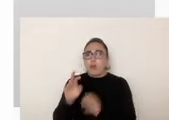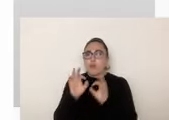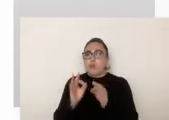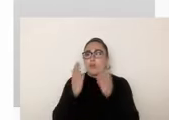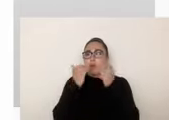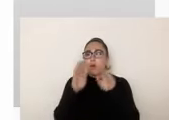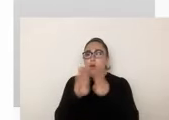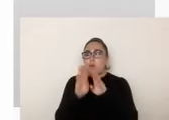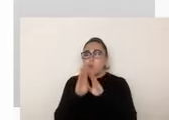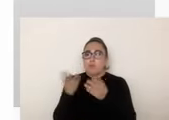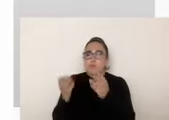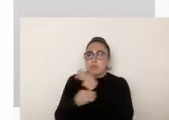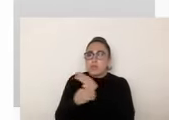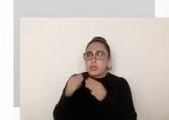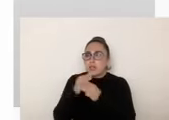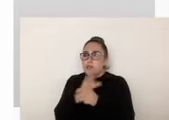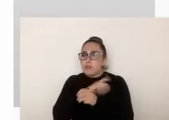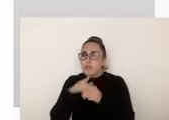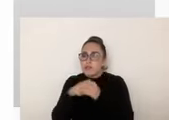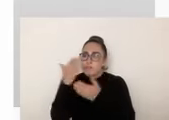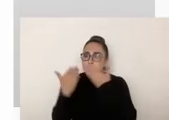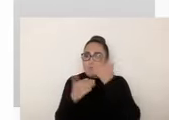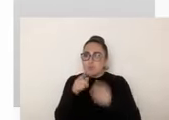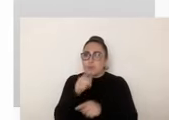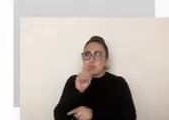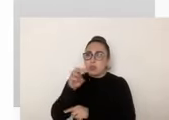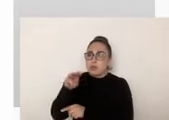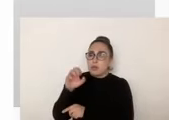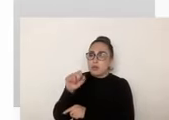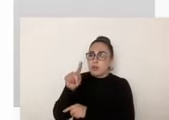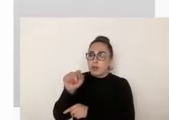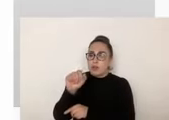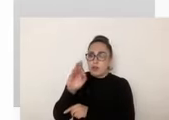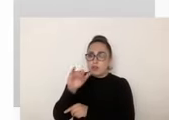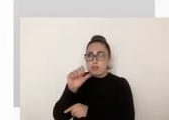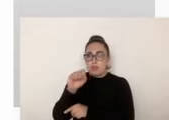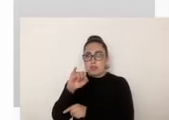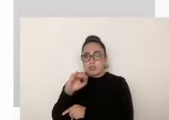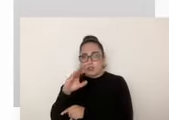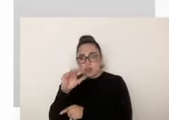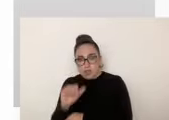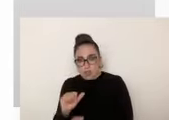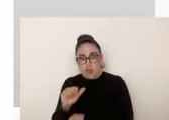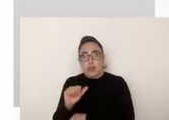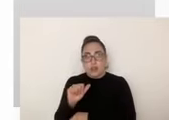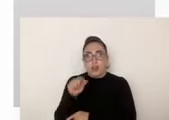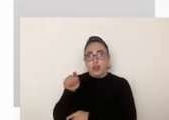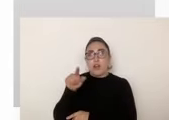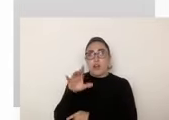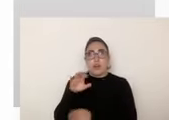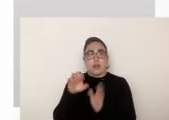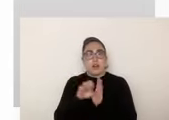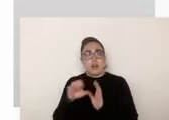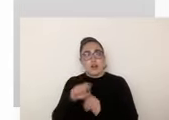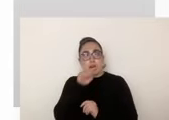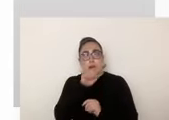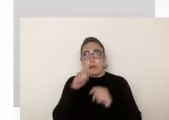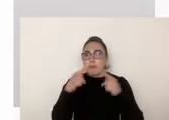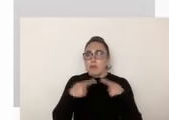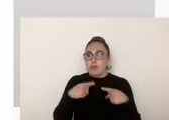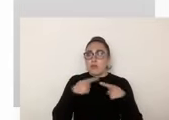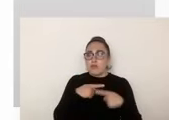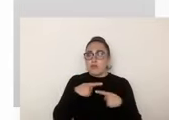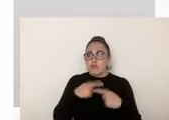le haya dado tanta rabia el término metafísico. Eso lo denunció Wolfgang Nauke, el catedrático de Frankfurt, en un artículo del año 82,